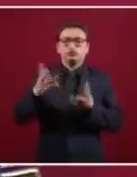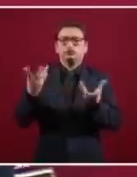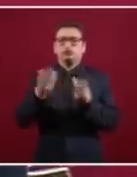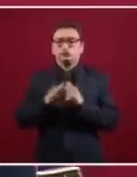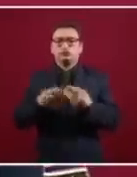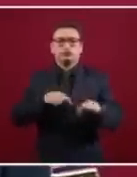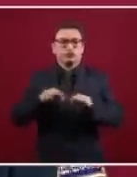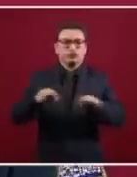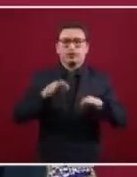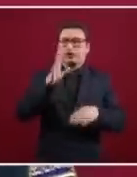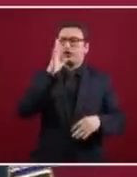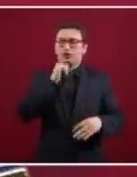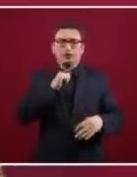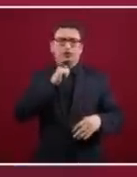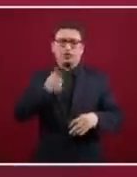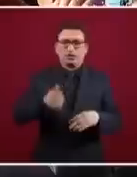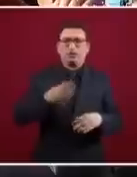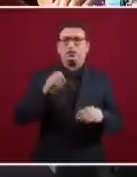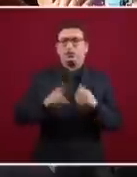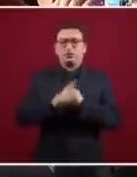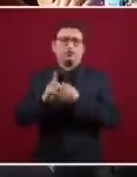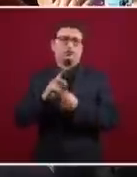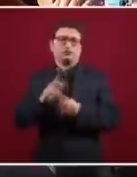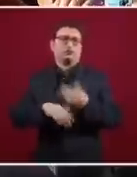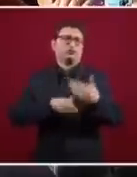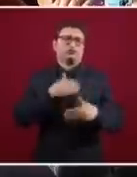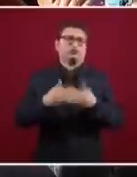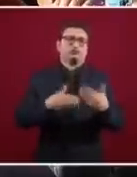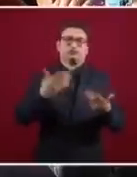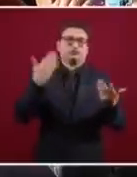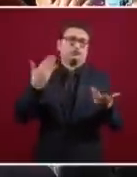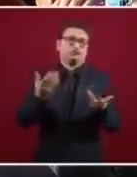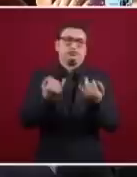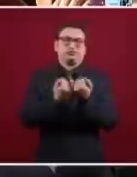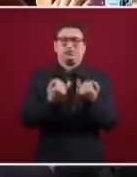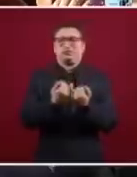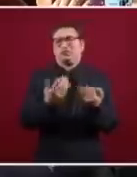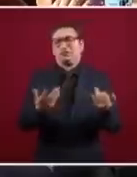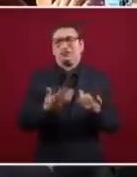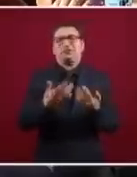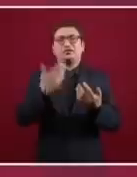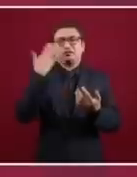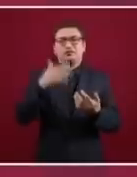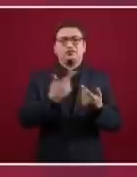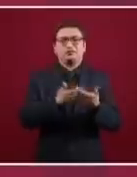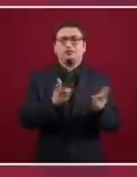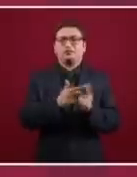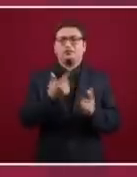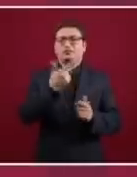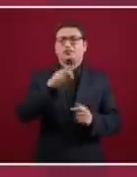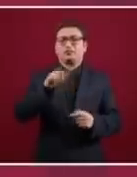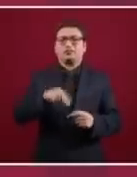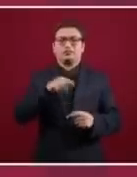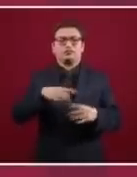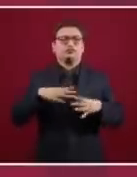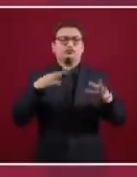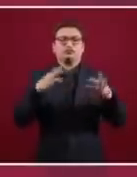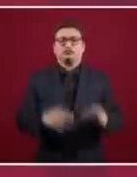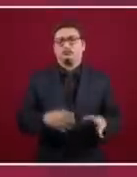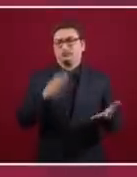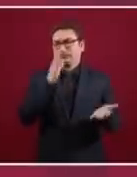conjunto o si se pusiera en duda pues no hubiéramos podido alcanzar la generación de una institución de esta naturaleza